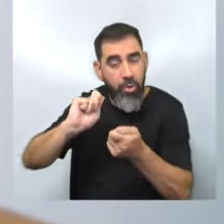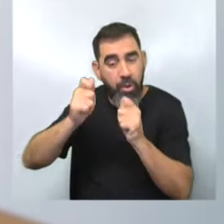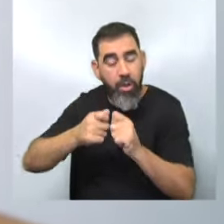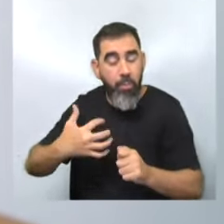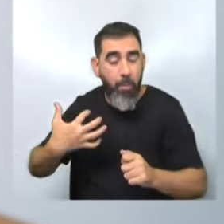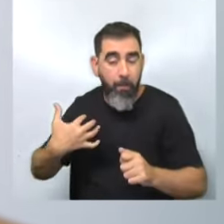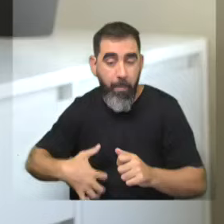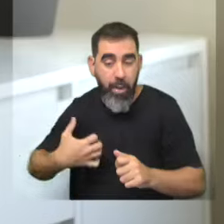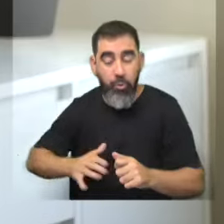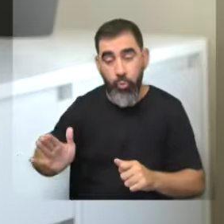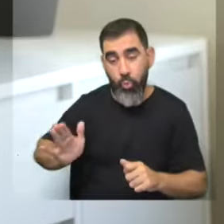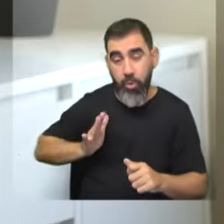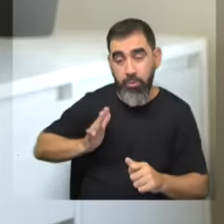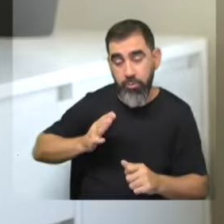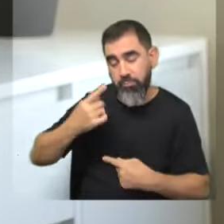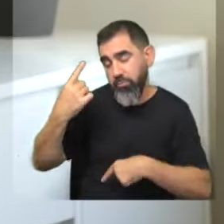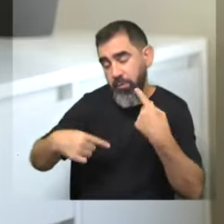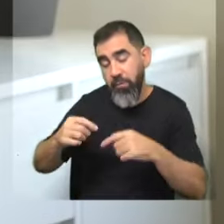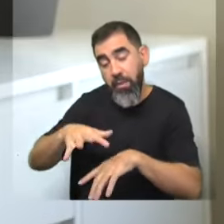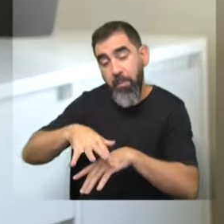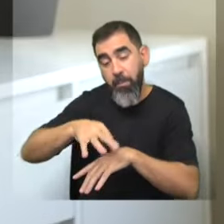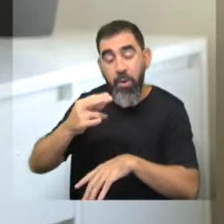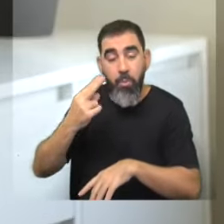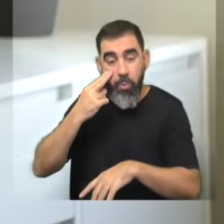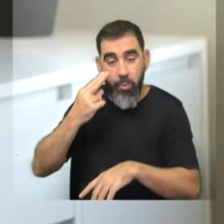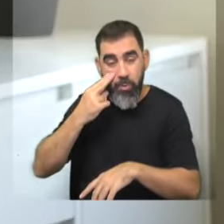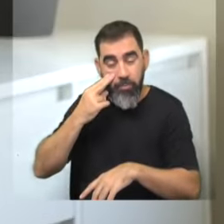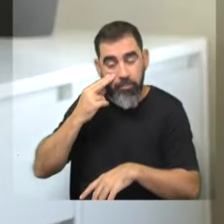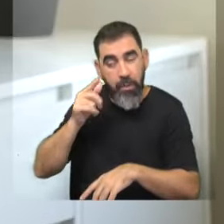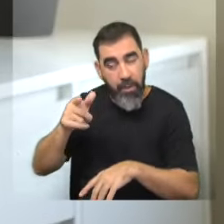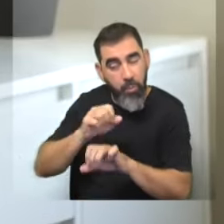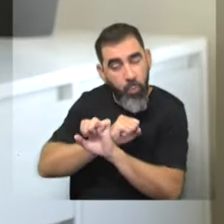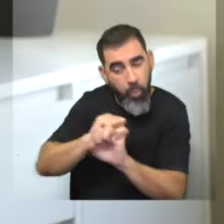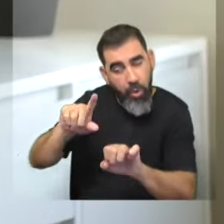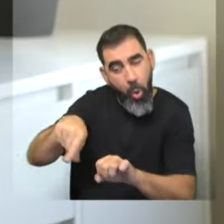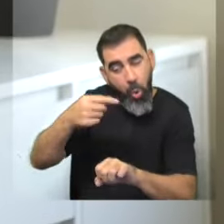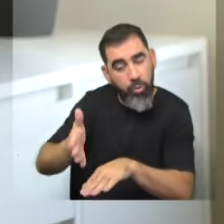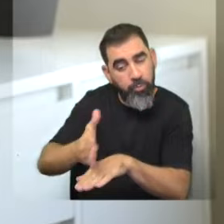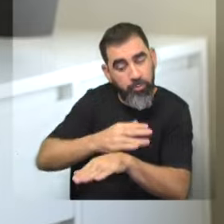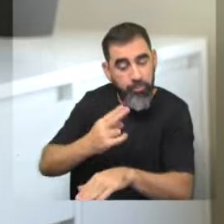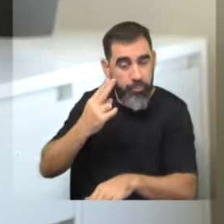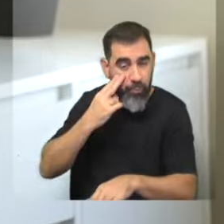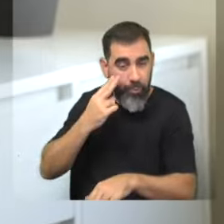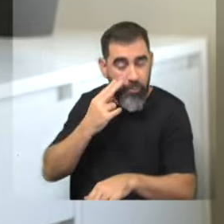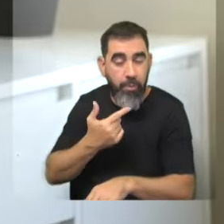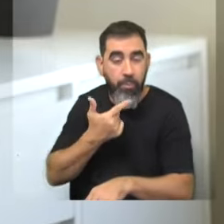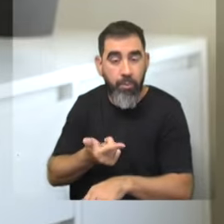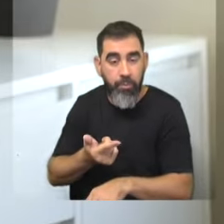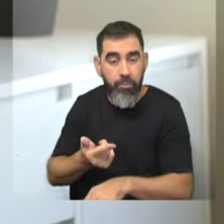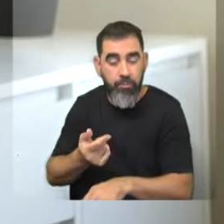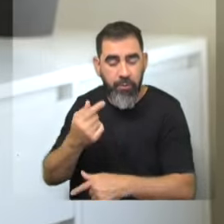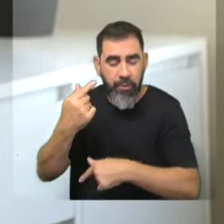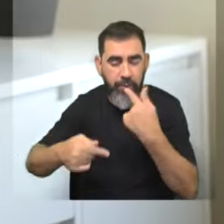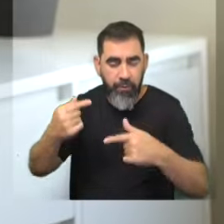menstrual en las mujeres u otras afectaciones de la piel. Eso nos hace pensar en otra causa hormonal, como por ejemplo síndrome ovario